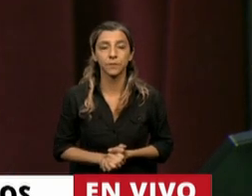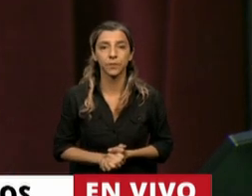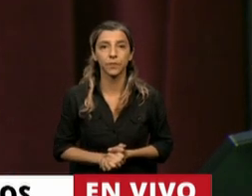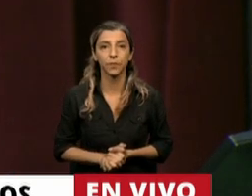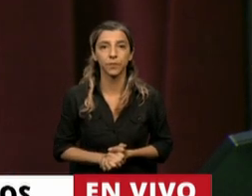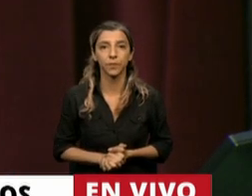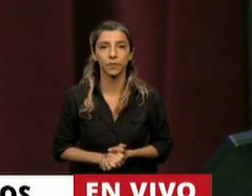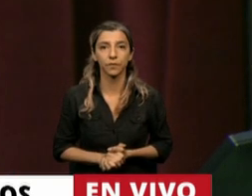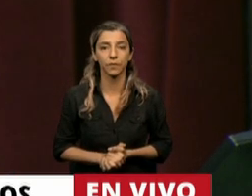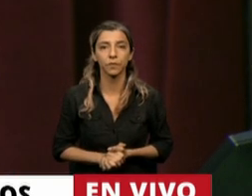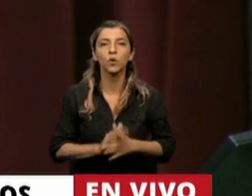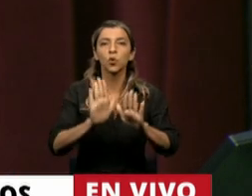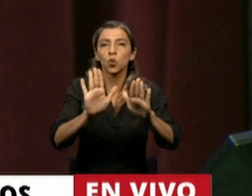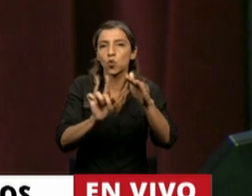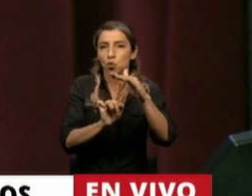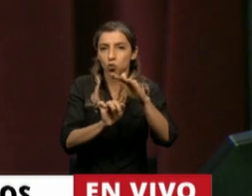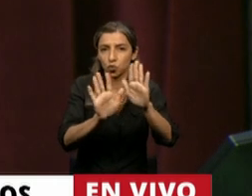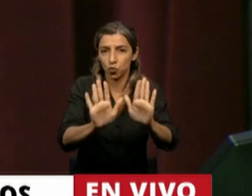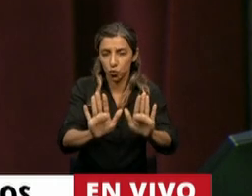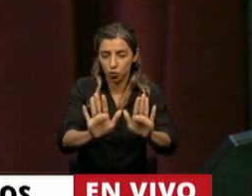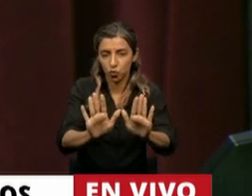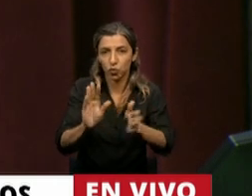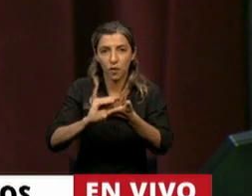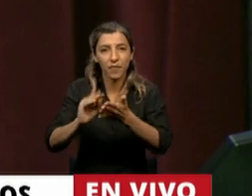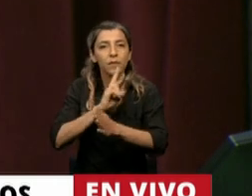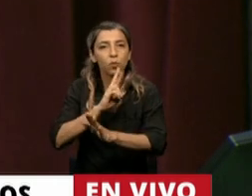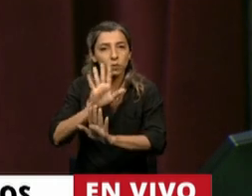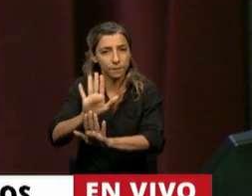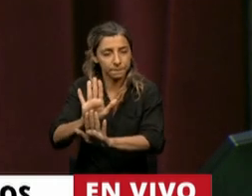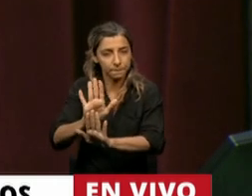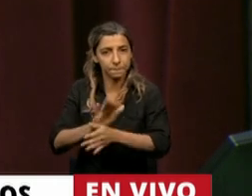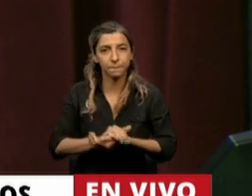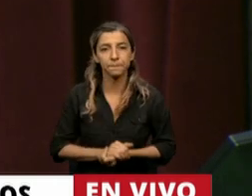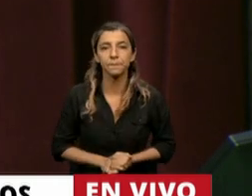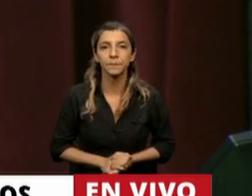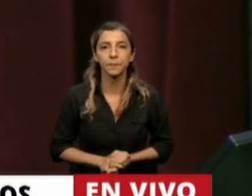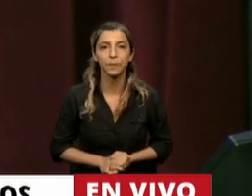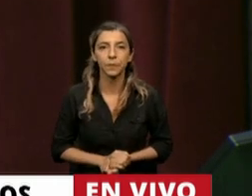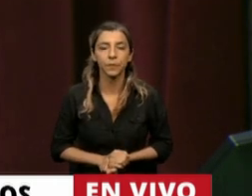s aguarde un segundo diputada